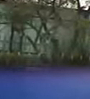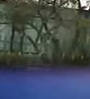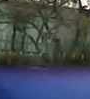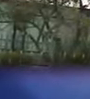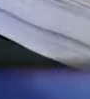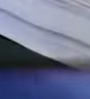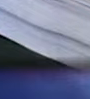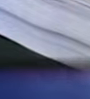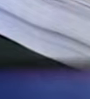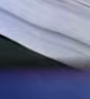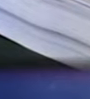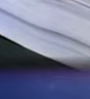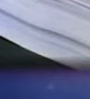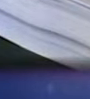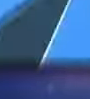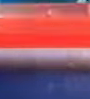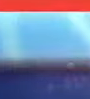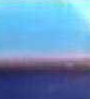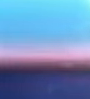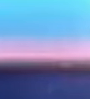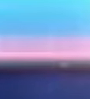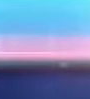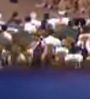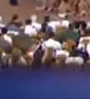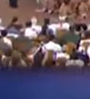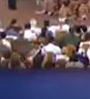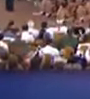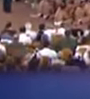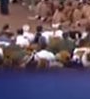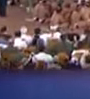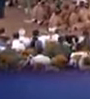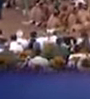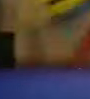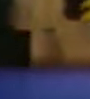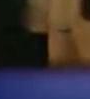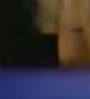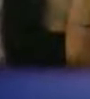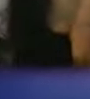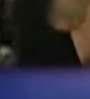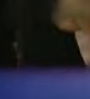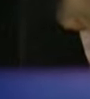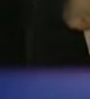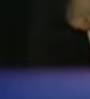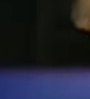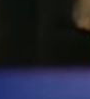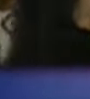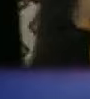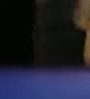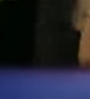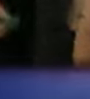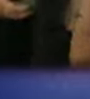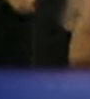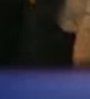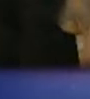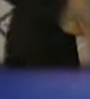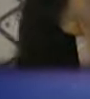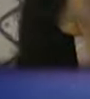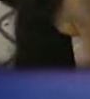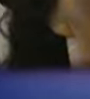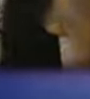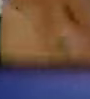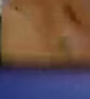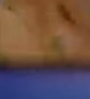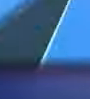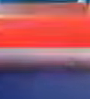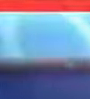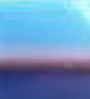informe de la Contraloría. En lo internacional, Papa Francisco se reunió con comunidades